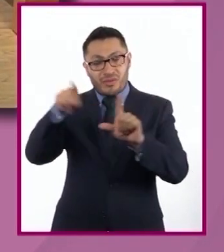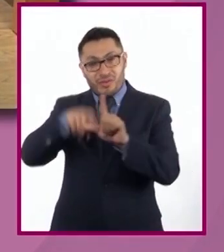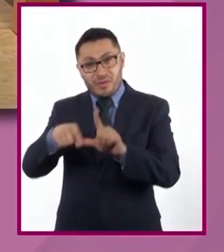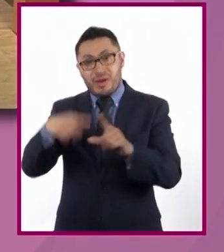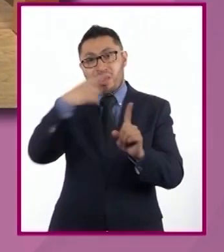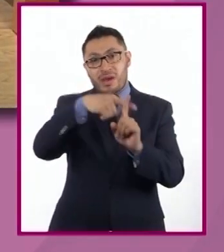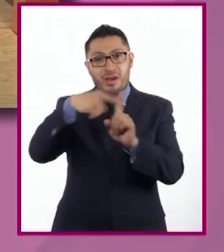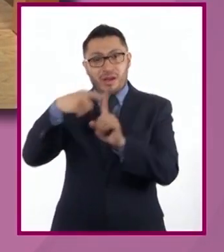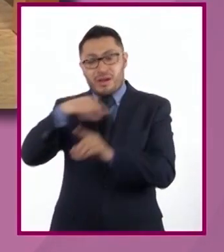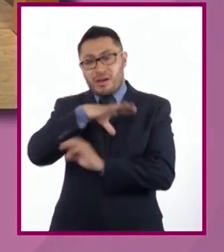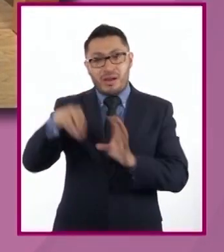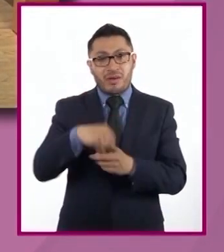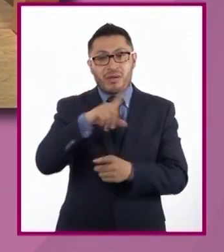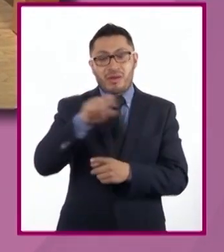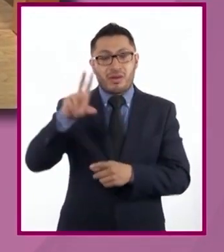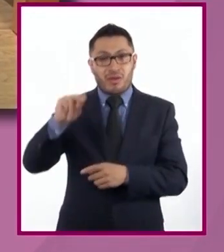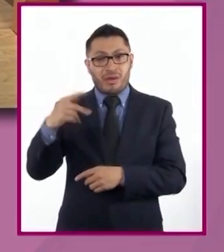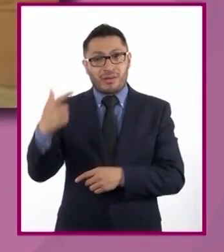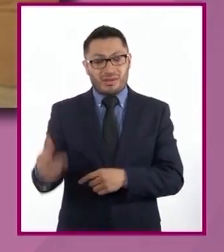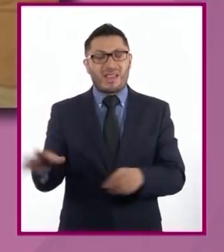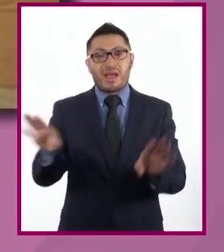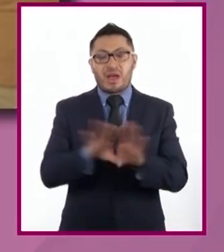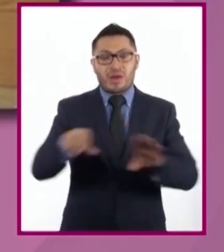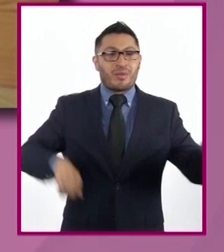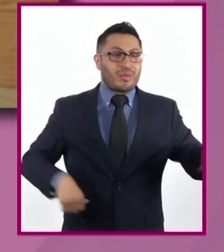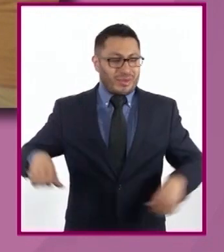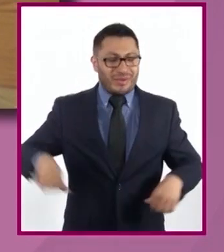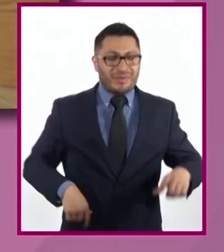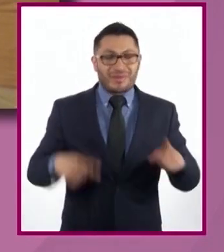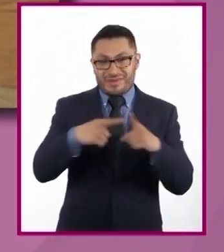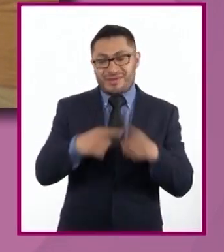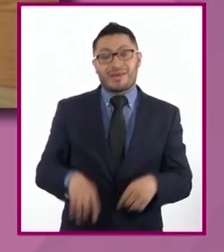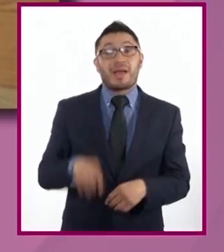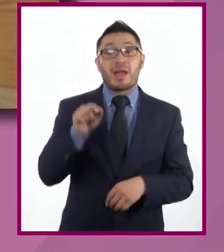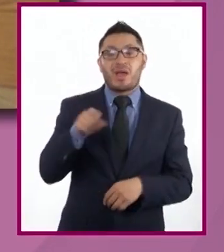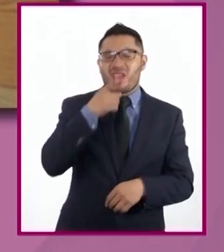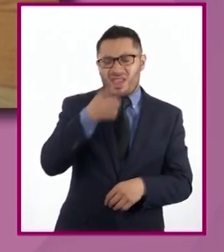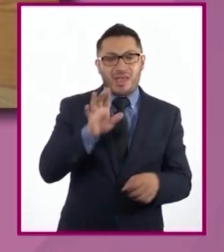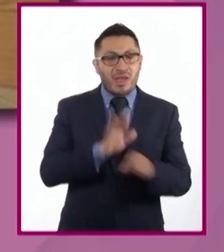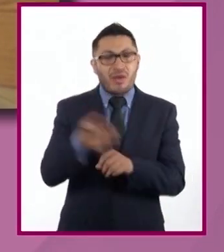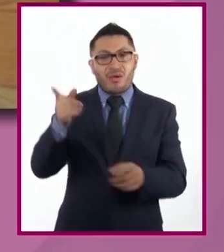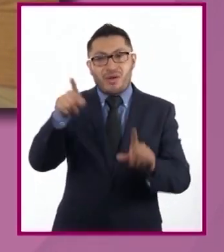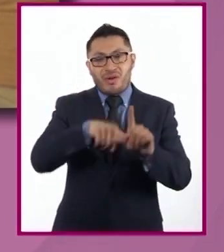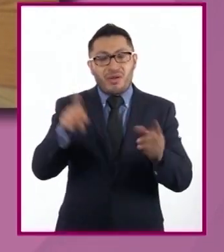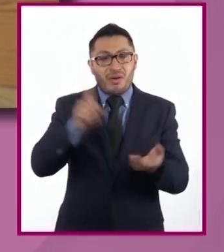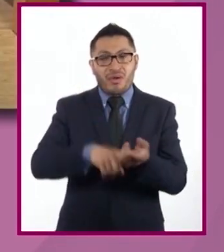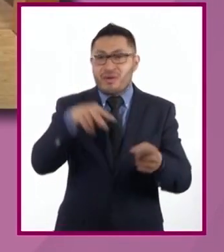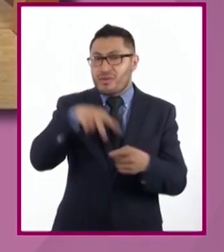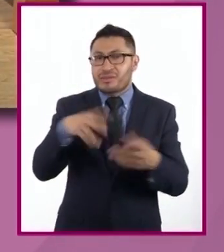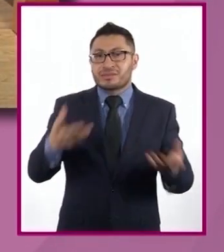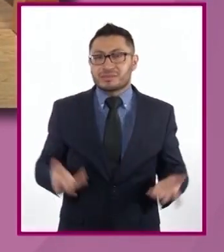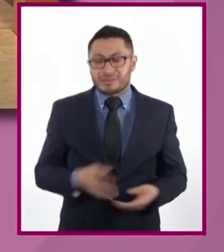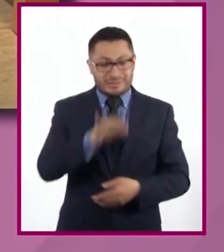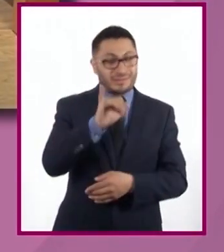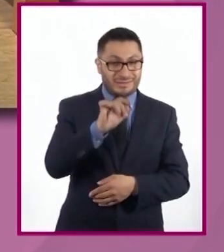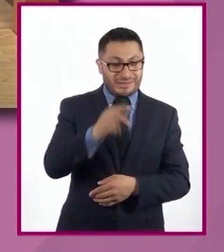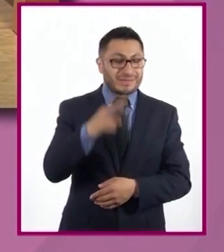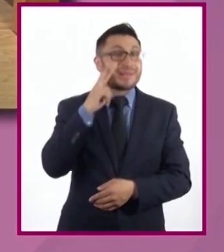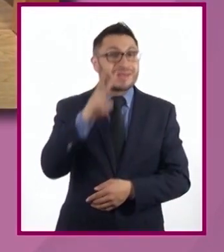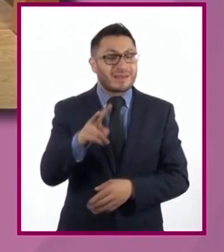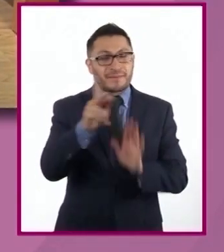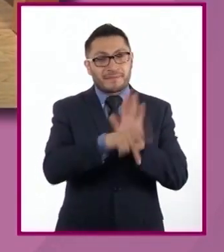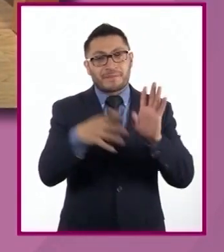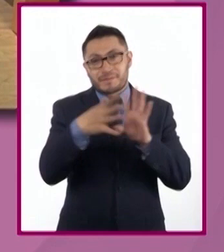grados. Ah, como los ejercicios que nos dejaron de tarea. Oye, ¿y dice cuáles son los ángulos interiores de un triángulo? Sí, justo en el